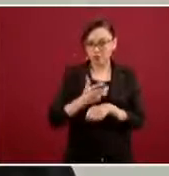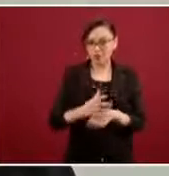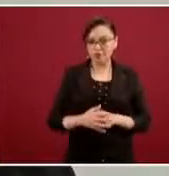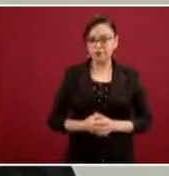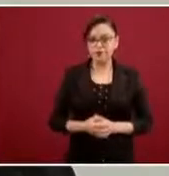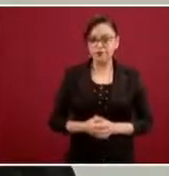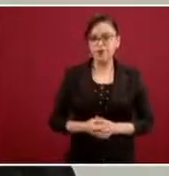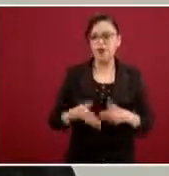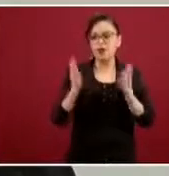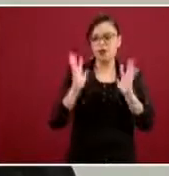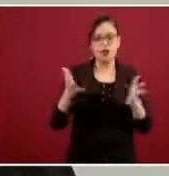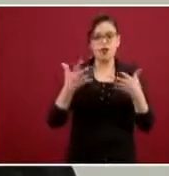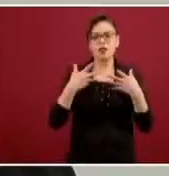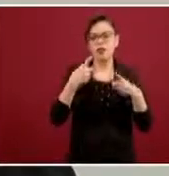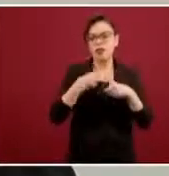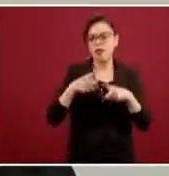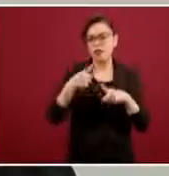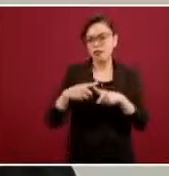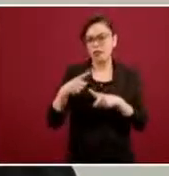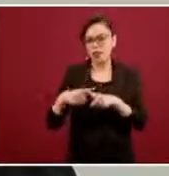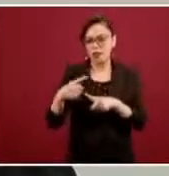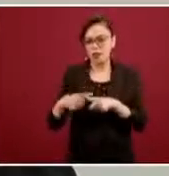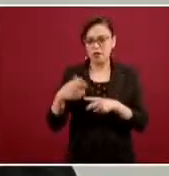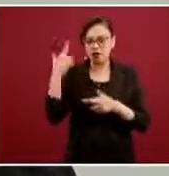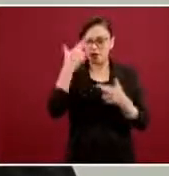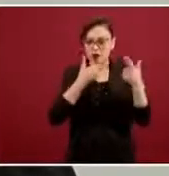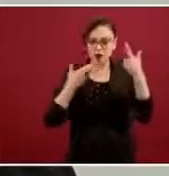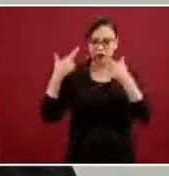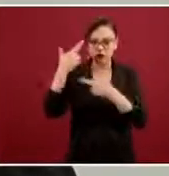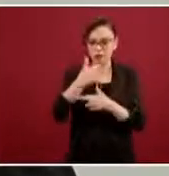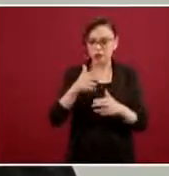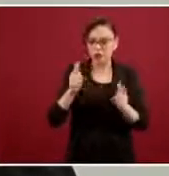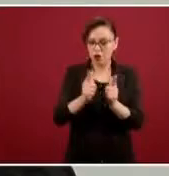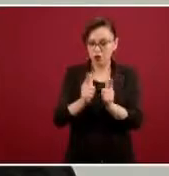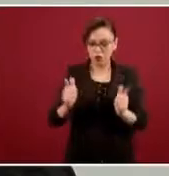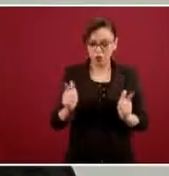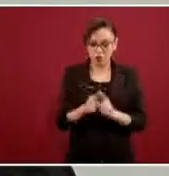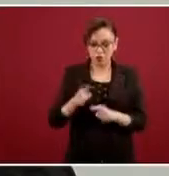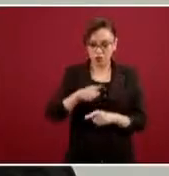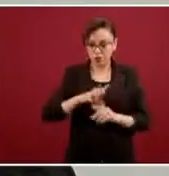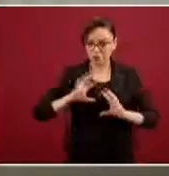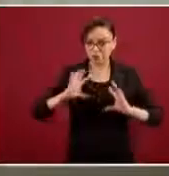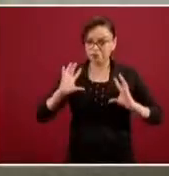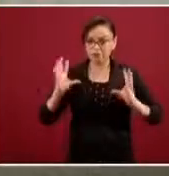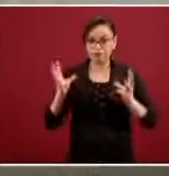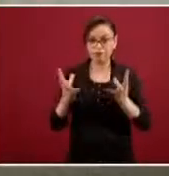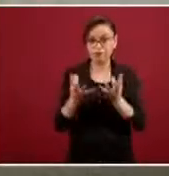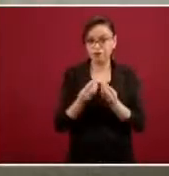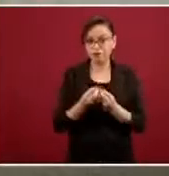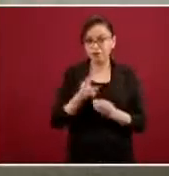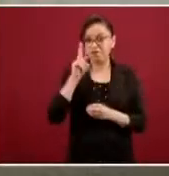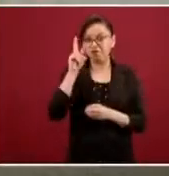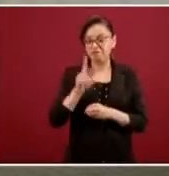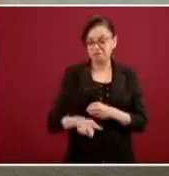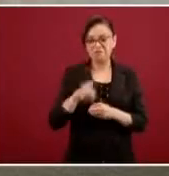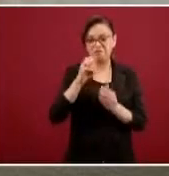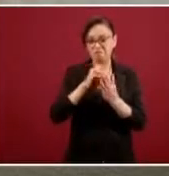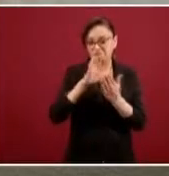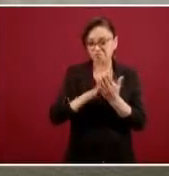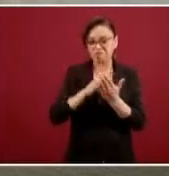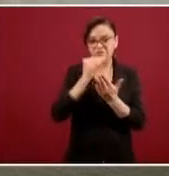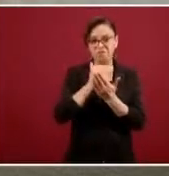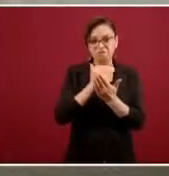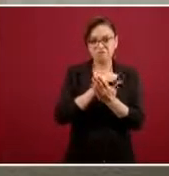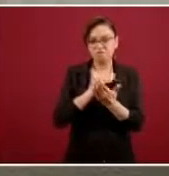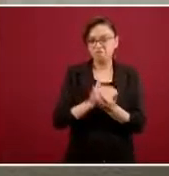se ha revisado externamente al grupo y la verdad que el consenso es que la guía tiene todos los elementos